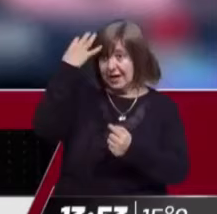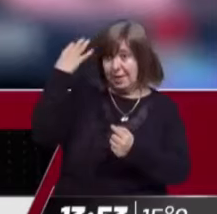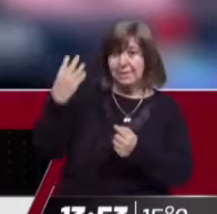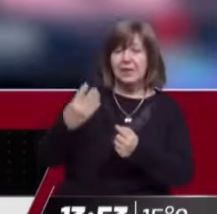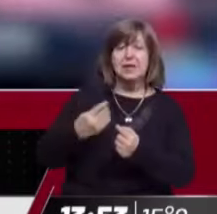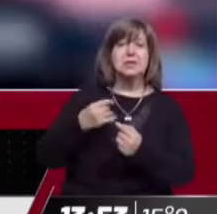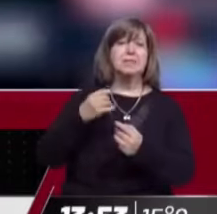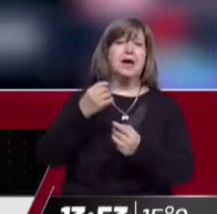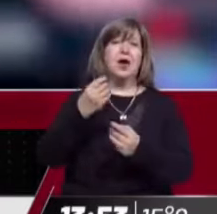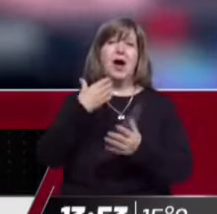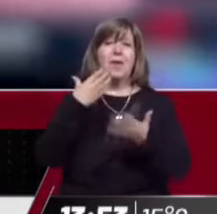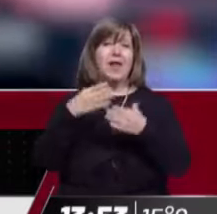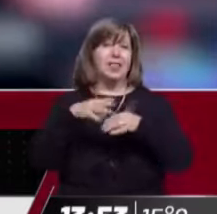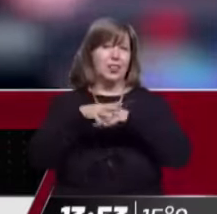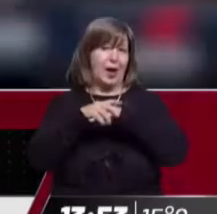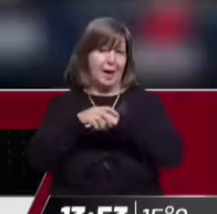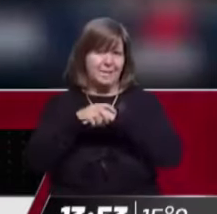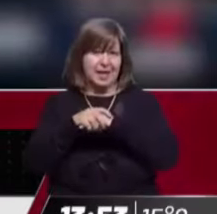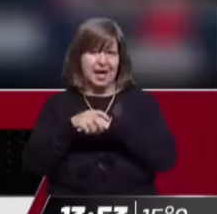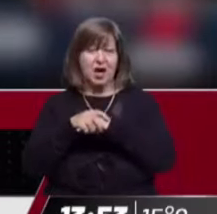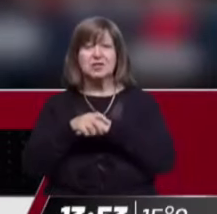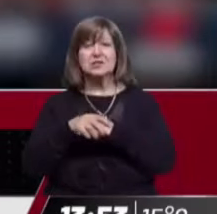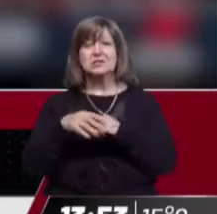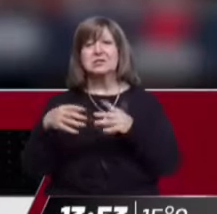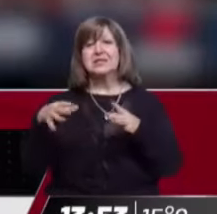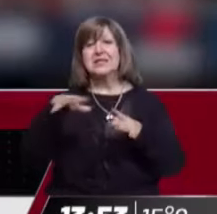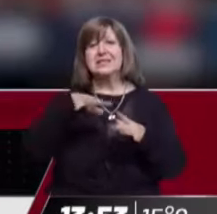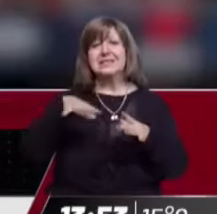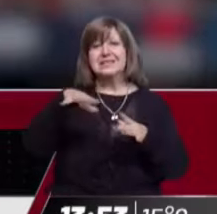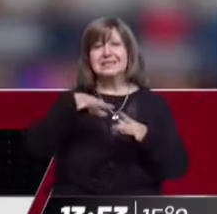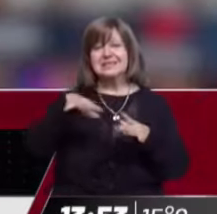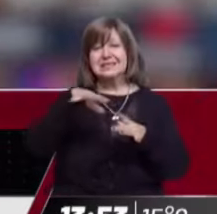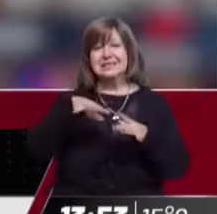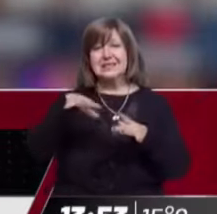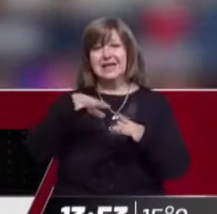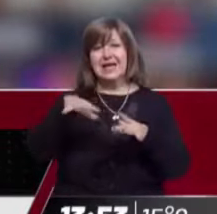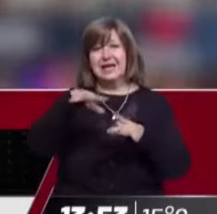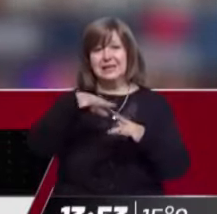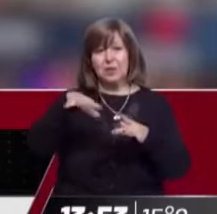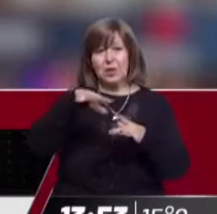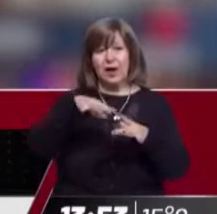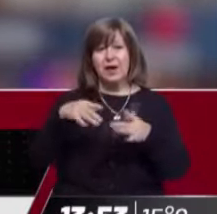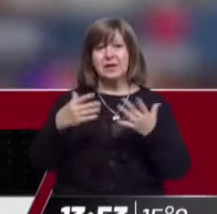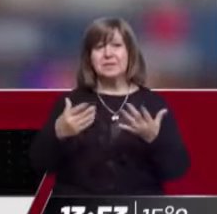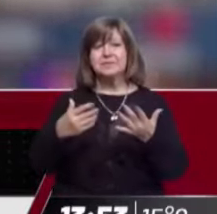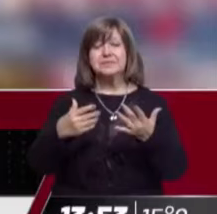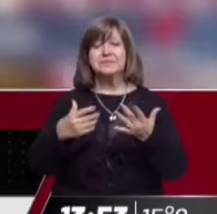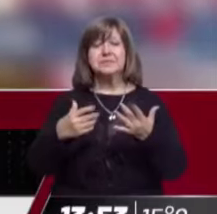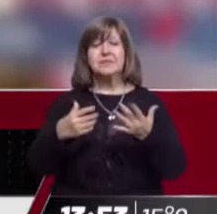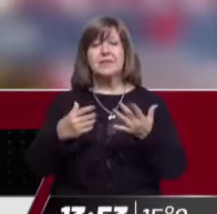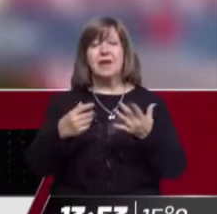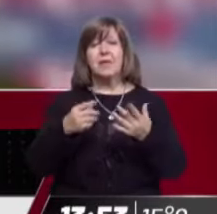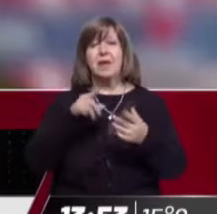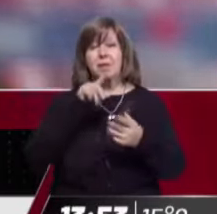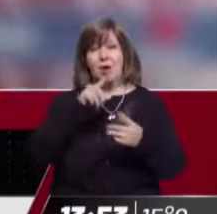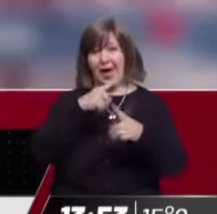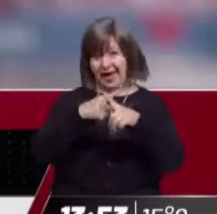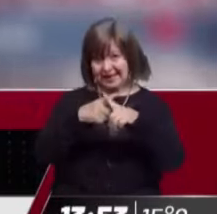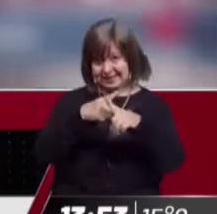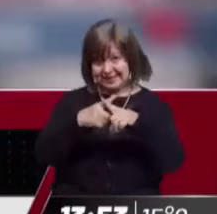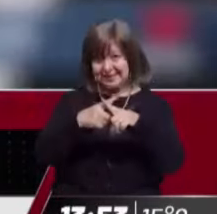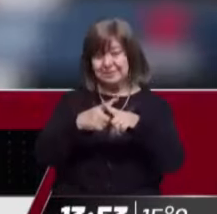charla de amigos, ¿no? Que se mantuvo en la sección Spaces o Espacios de Twitter o de